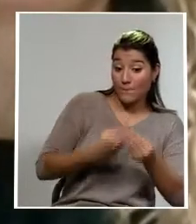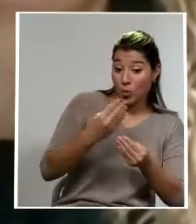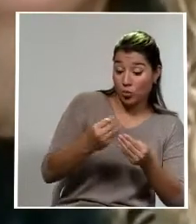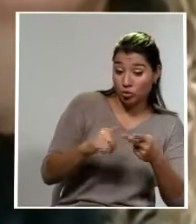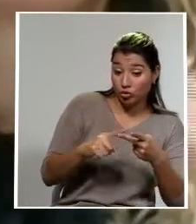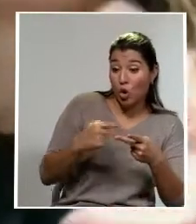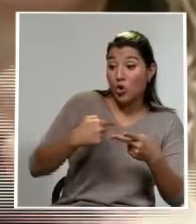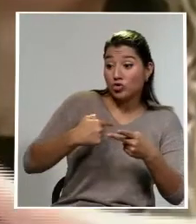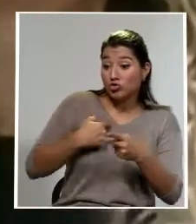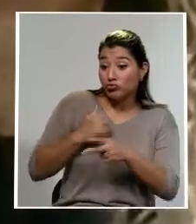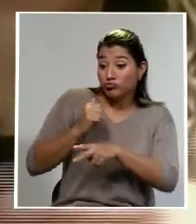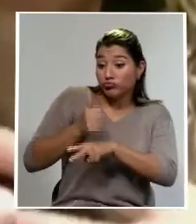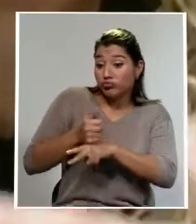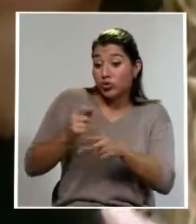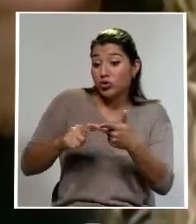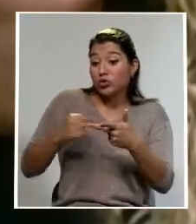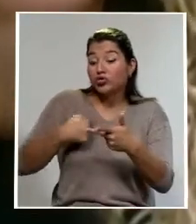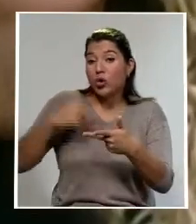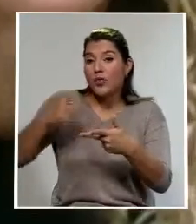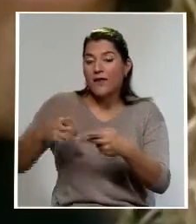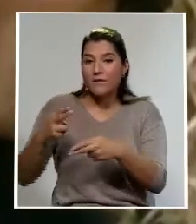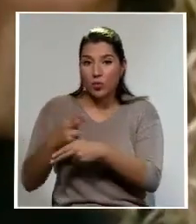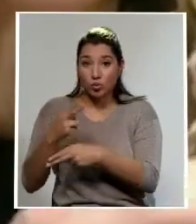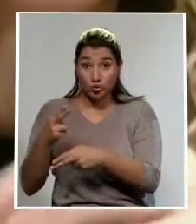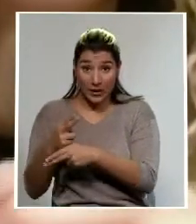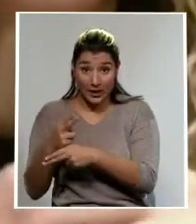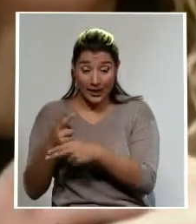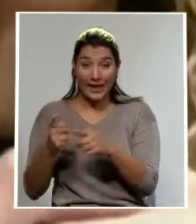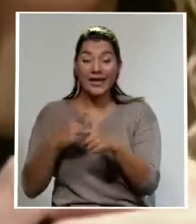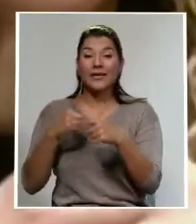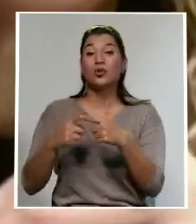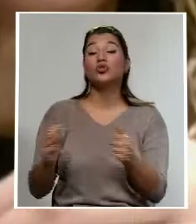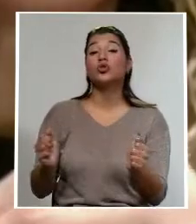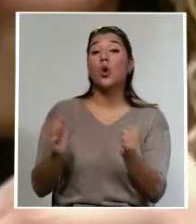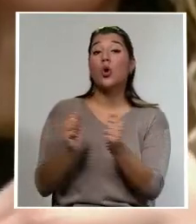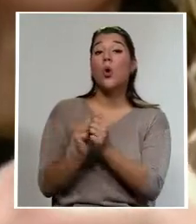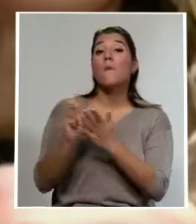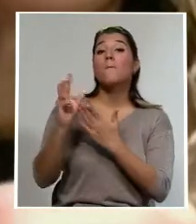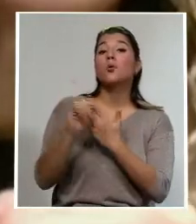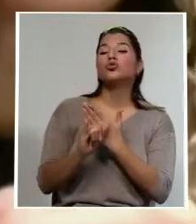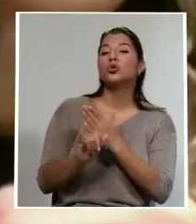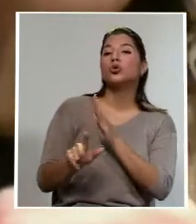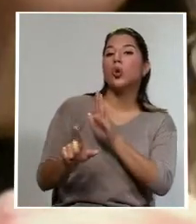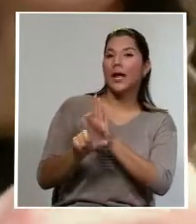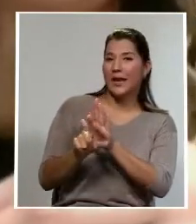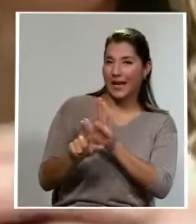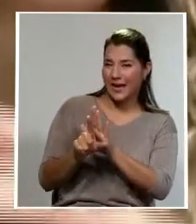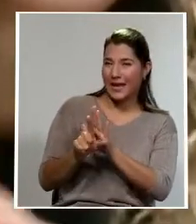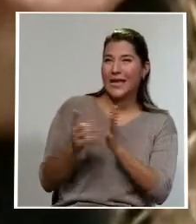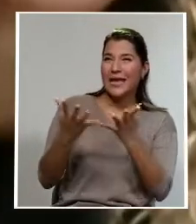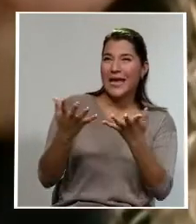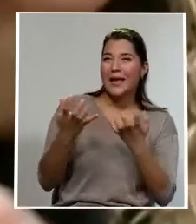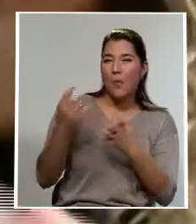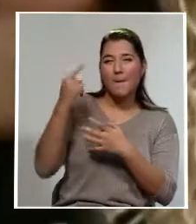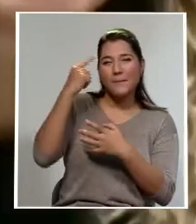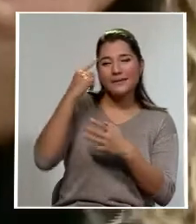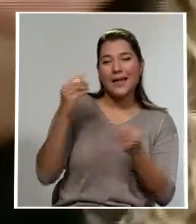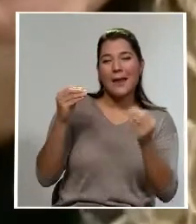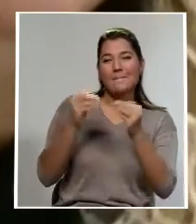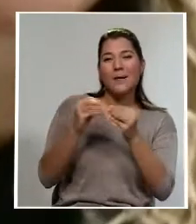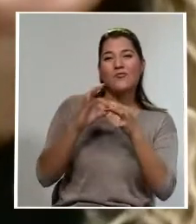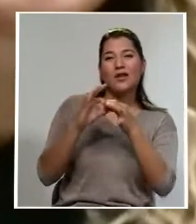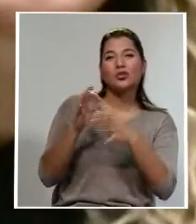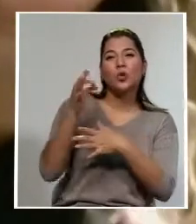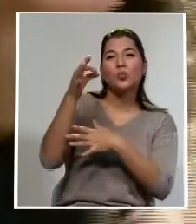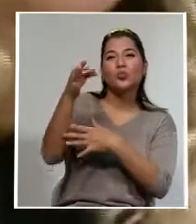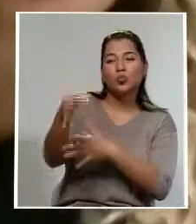consumir, ¿verdad? Entonces, con el proyecto de ley estamos habilitando, yendo más hacia el futuro, vendrá el tema de